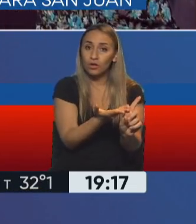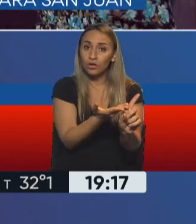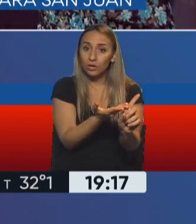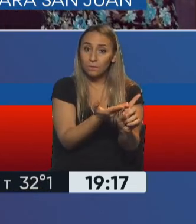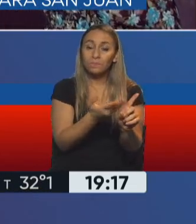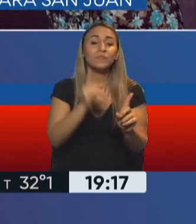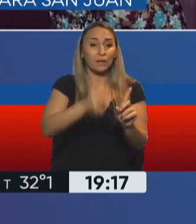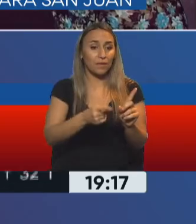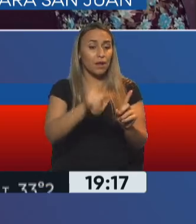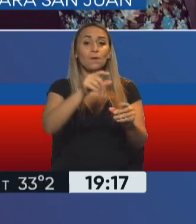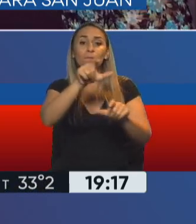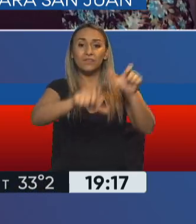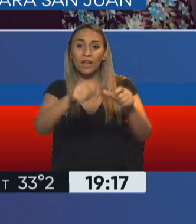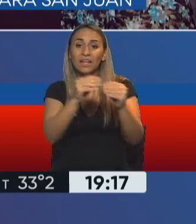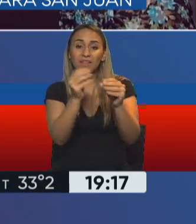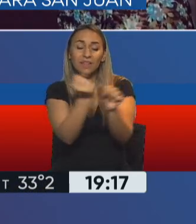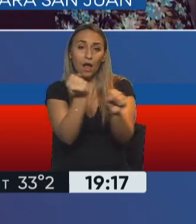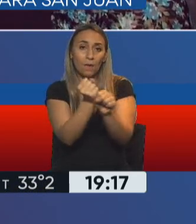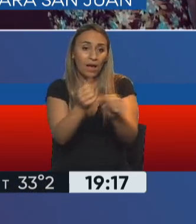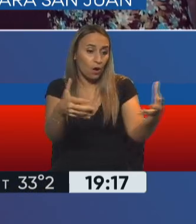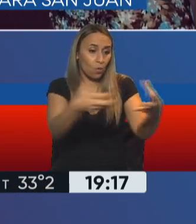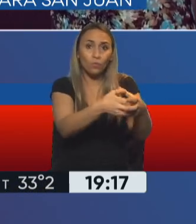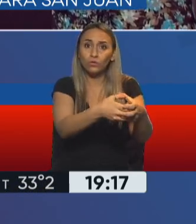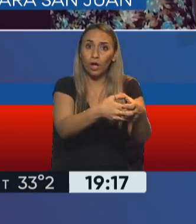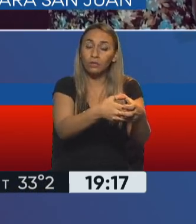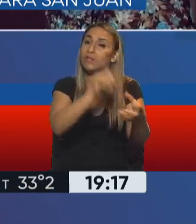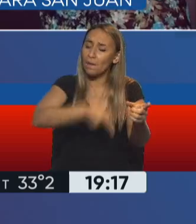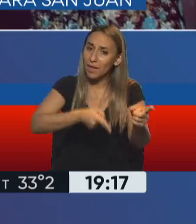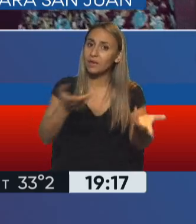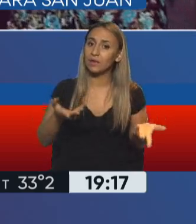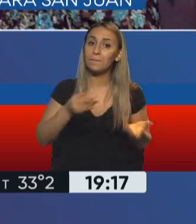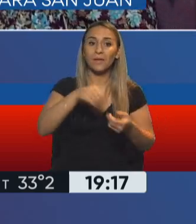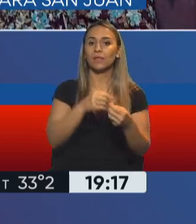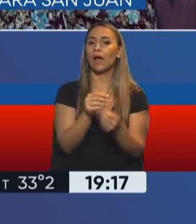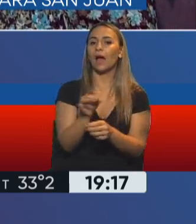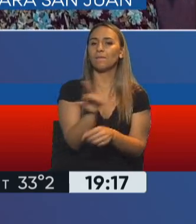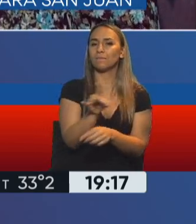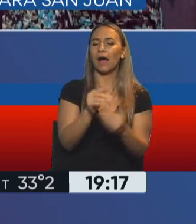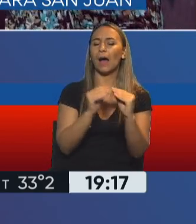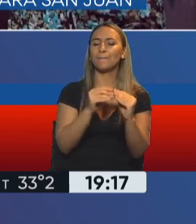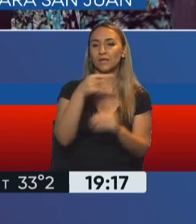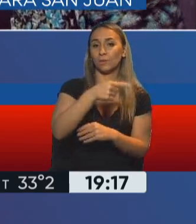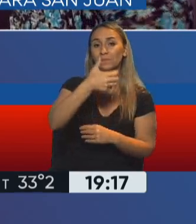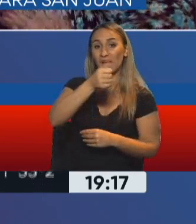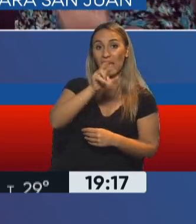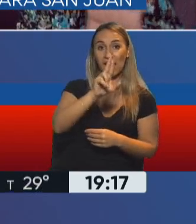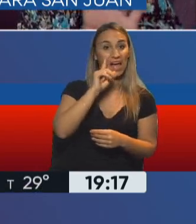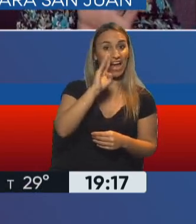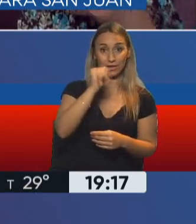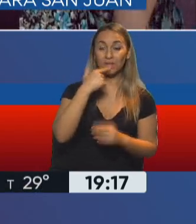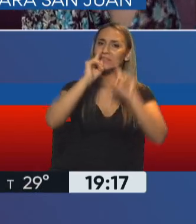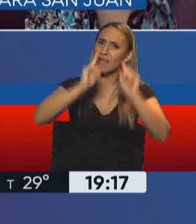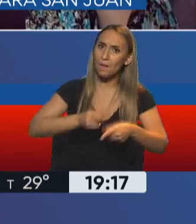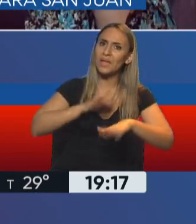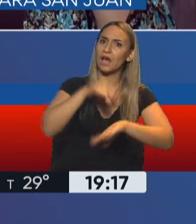todos sus colaboradores inmediatos. Fue llamado y procesado su íntimo amigo Gustavo Arribas. Bueno, todo eso parece que no le